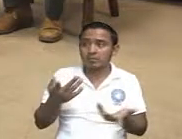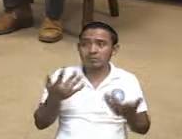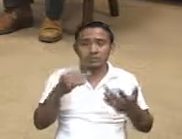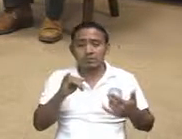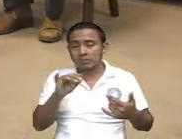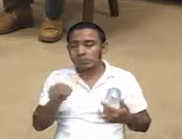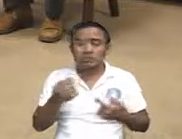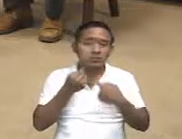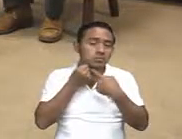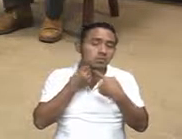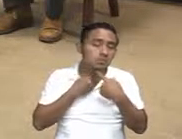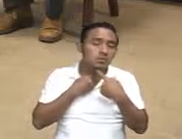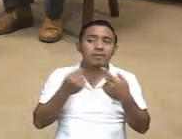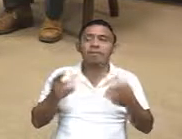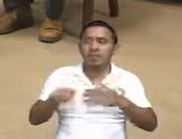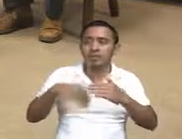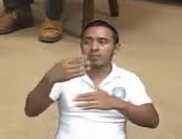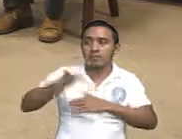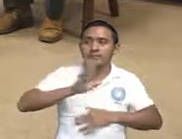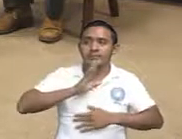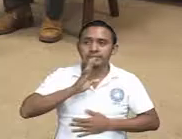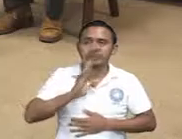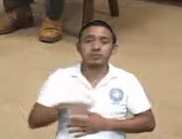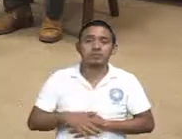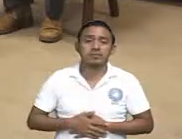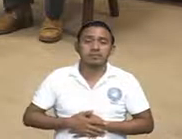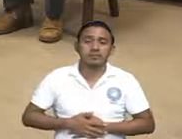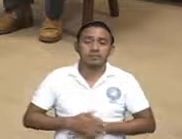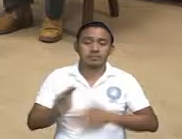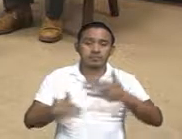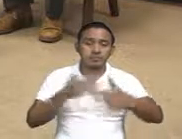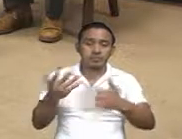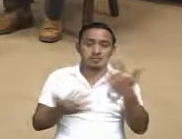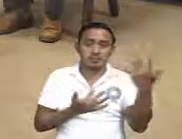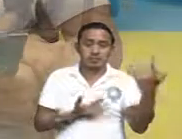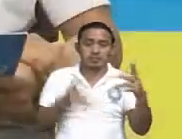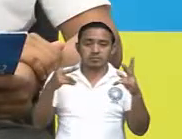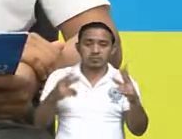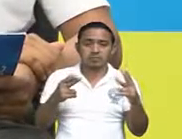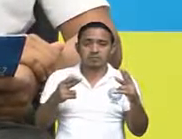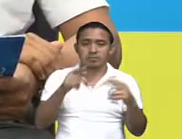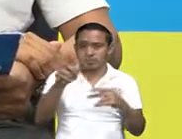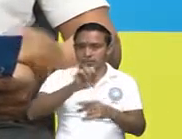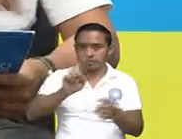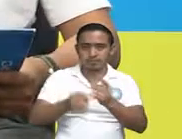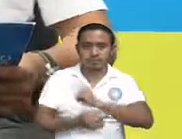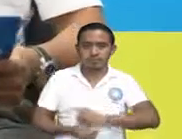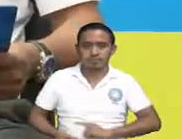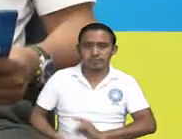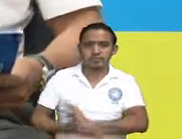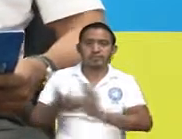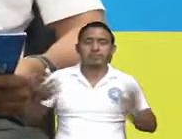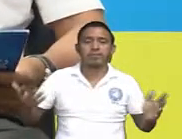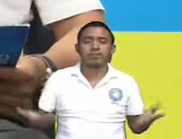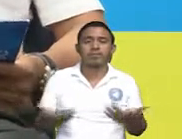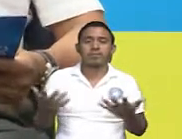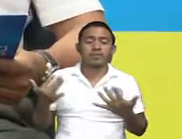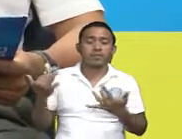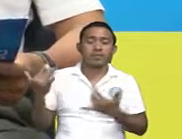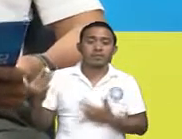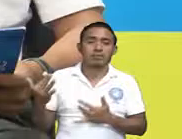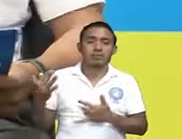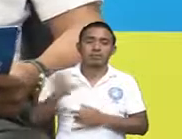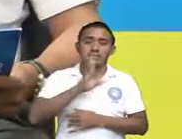operación, vamos a estar hablando todo esto cuando regresemos después de esta pausa. Usted no le cambie, amigo televidente, que estamos